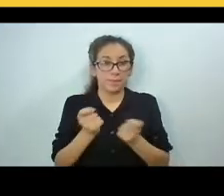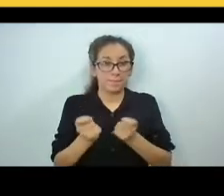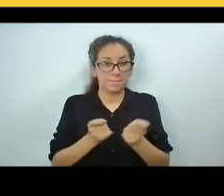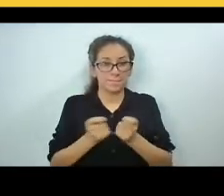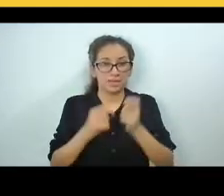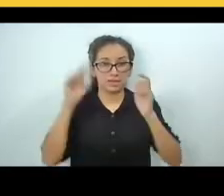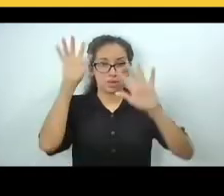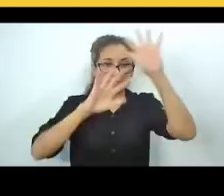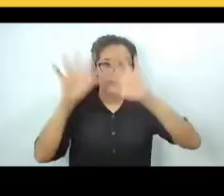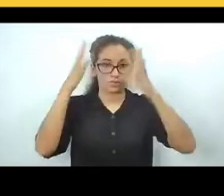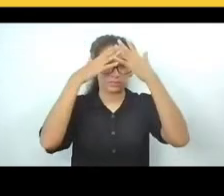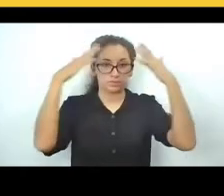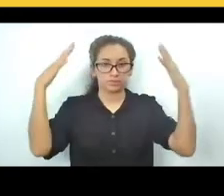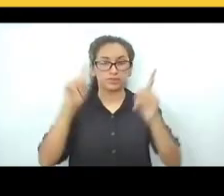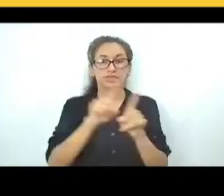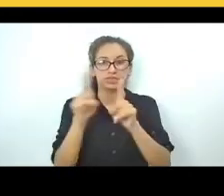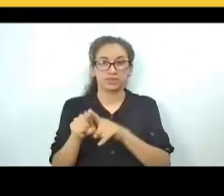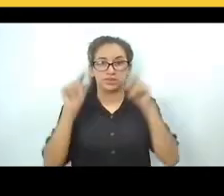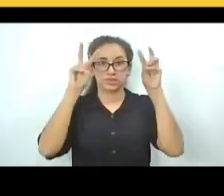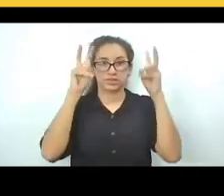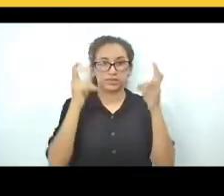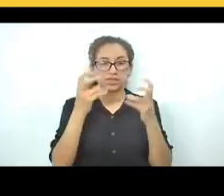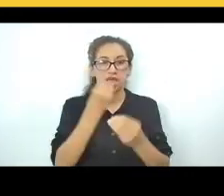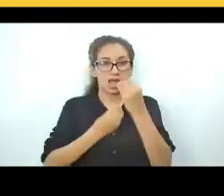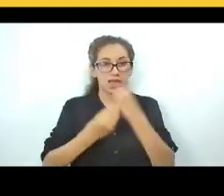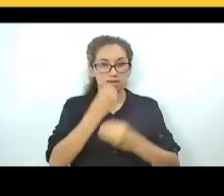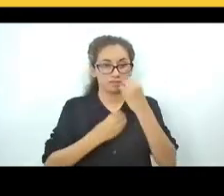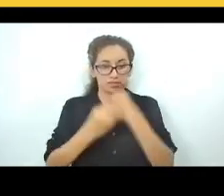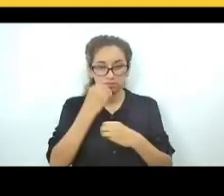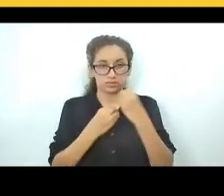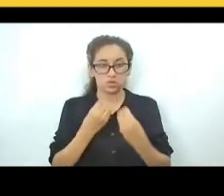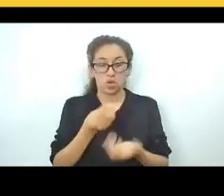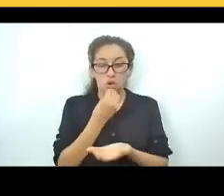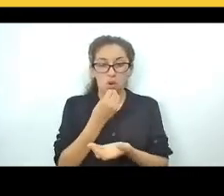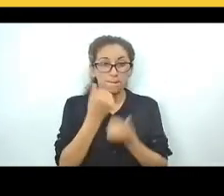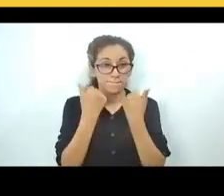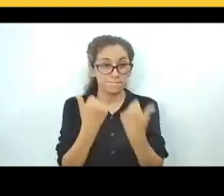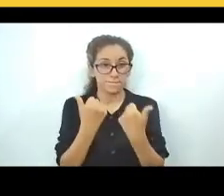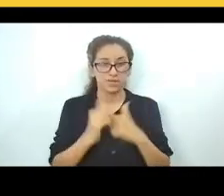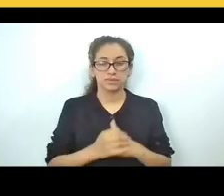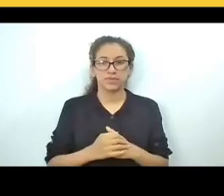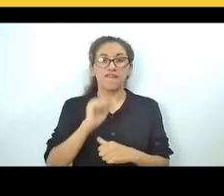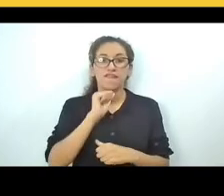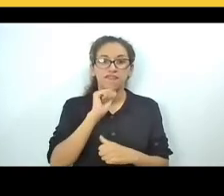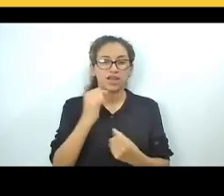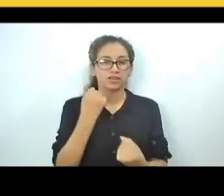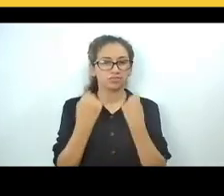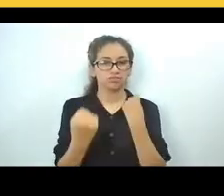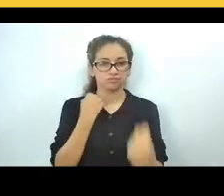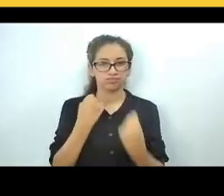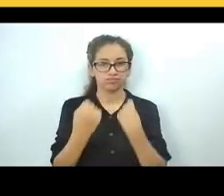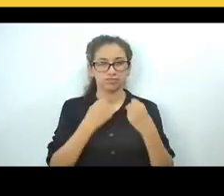¿no? Luego está el tema de la alimentación no saludable, la falta de ejercicio, por un tema de